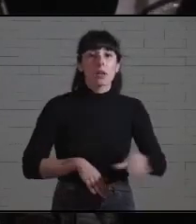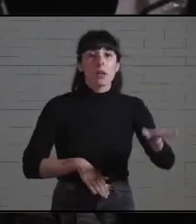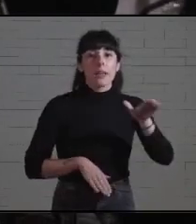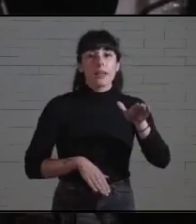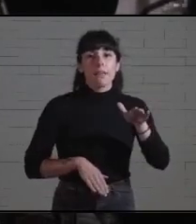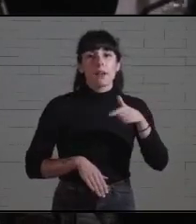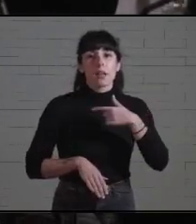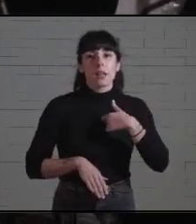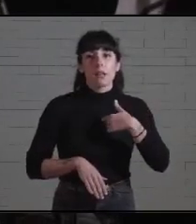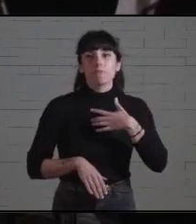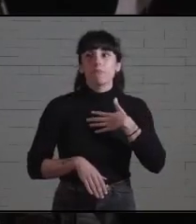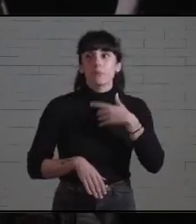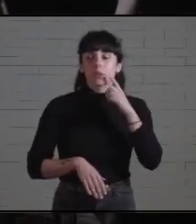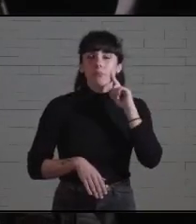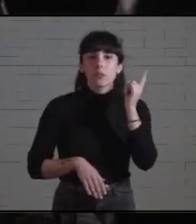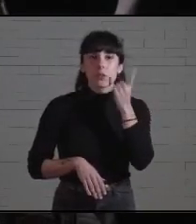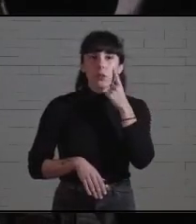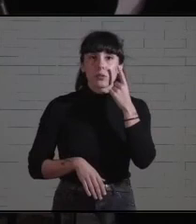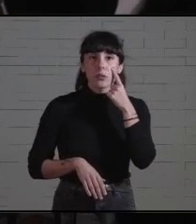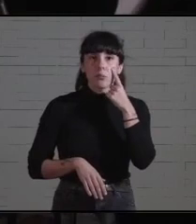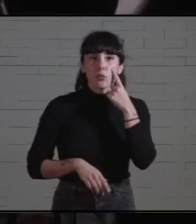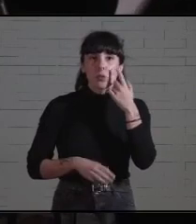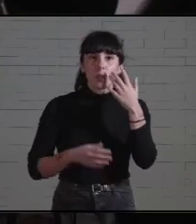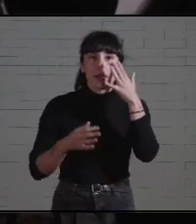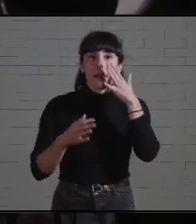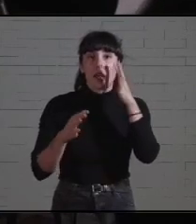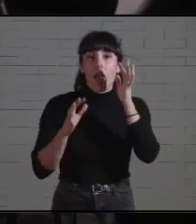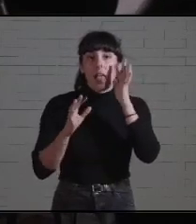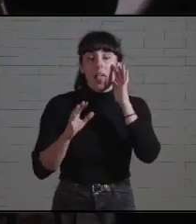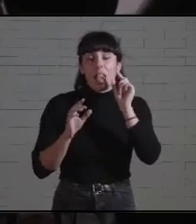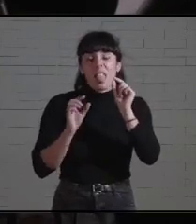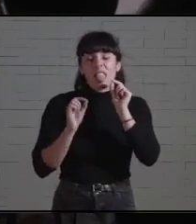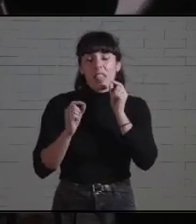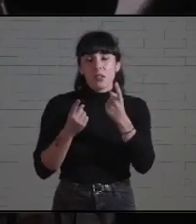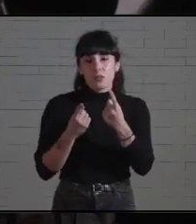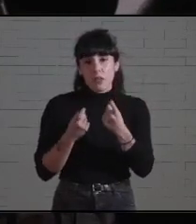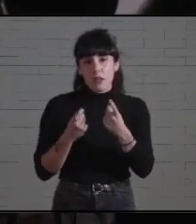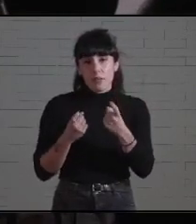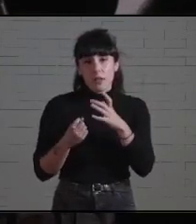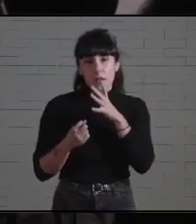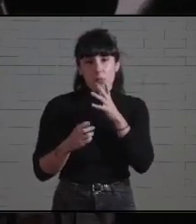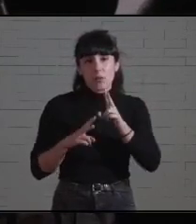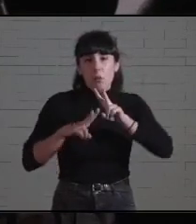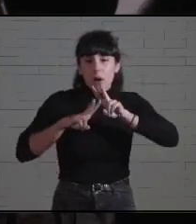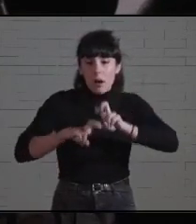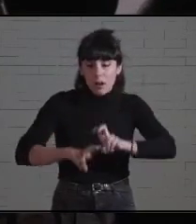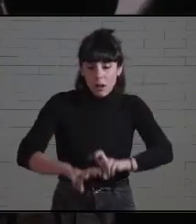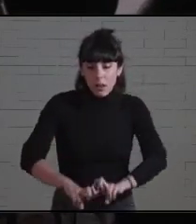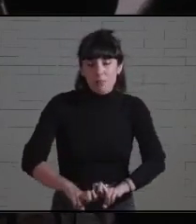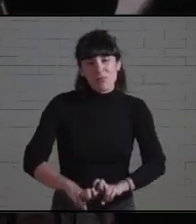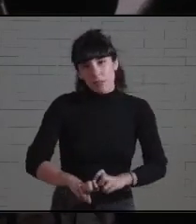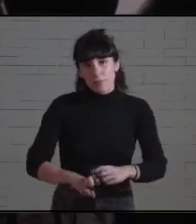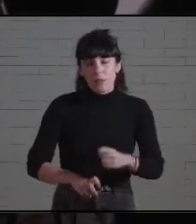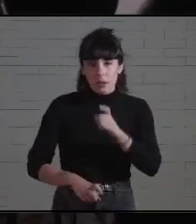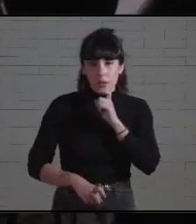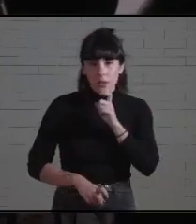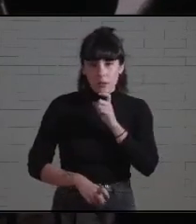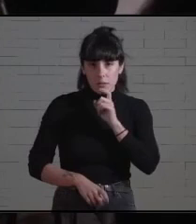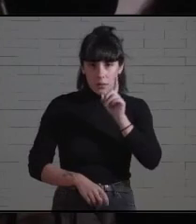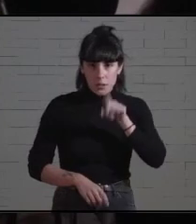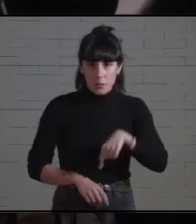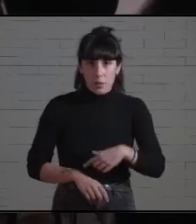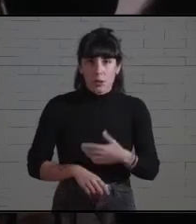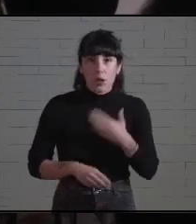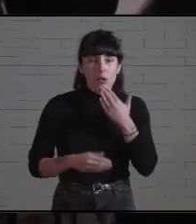la verdad es que también vemos que hay mucha falta de datos y eso a veces dificulta la búsqueda de esta información. Entonces,